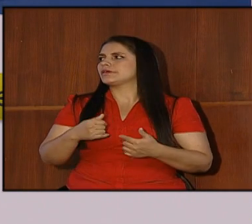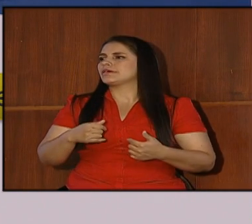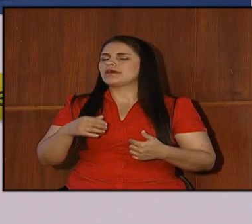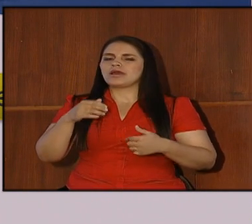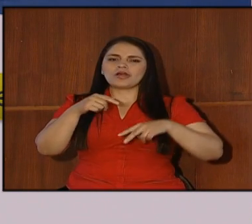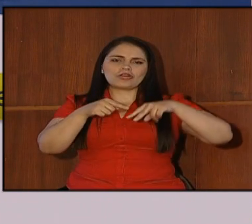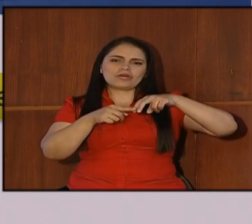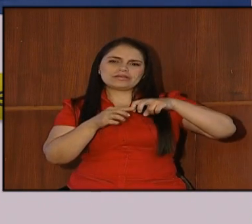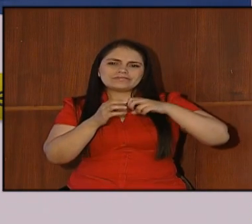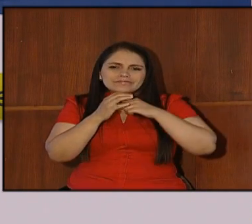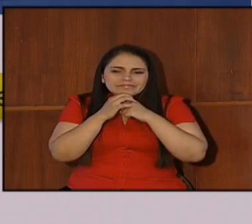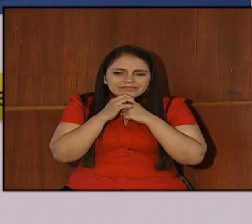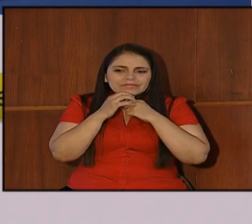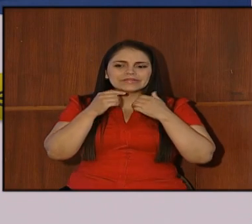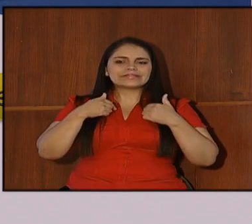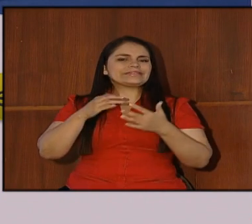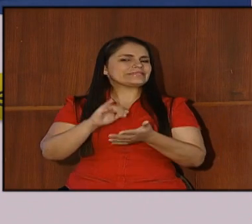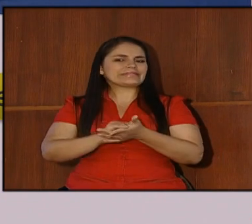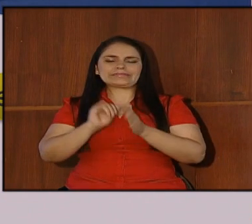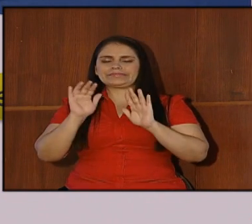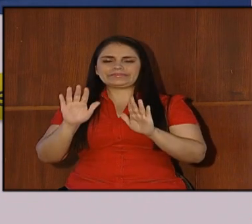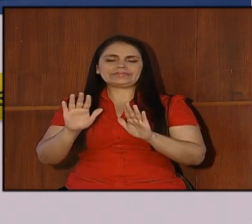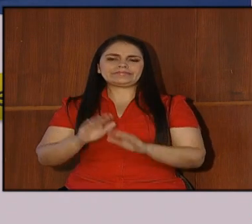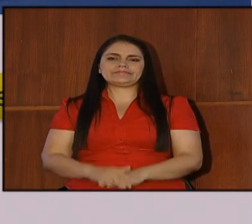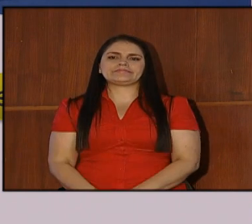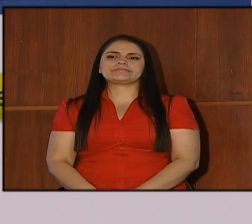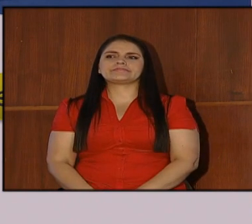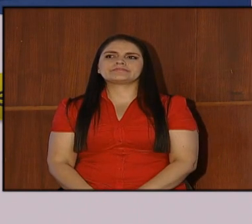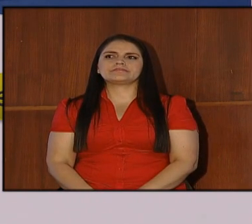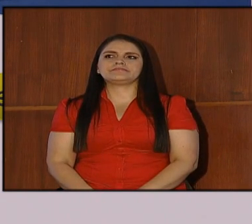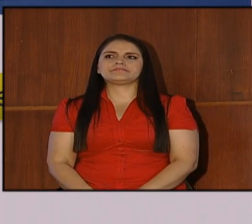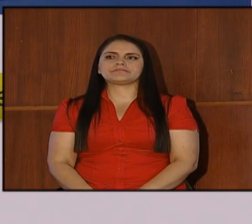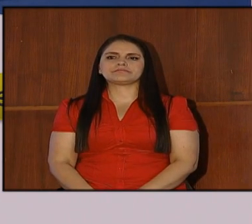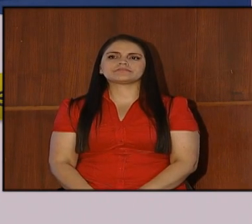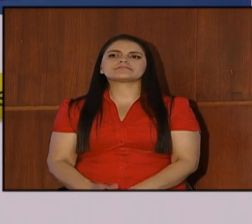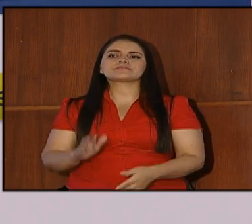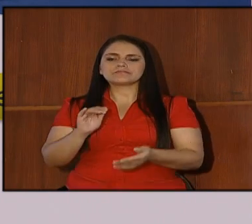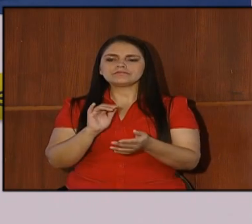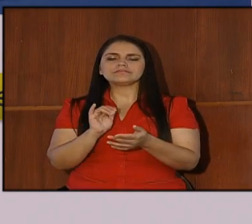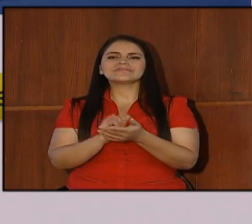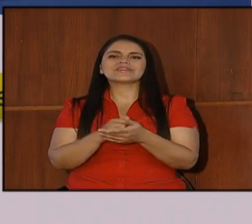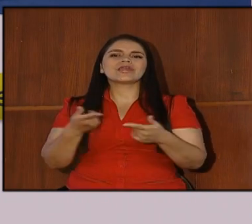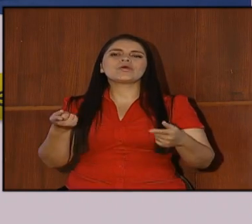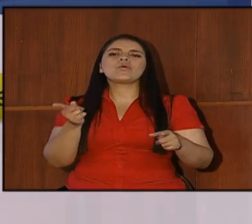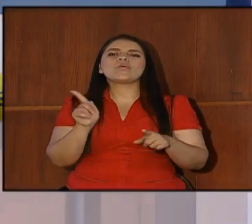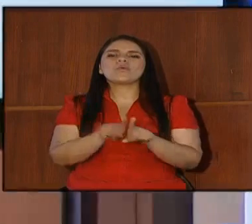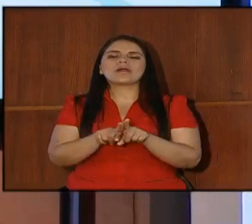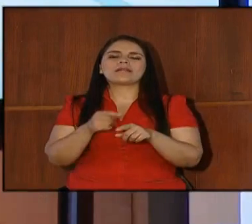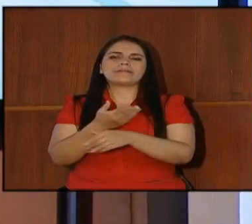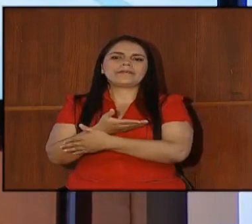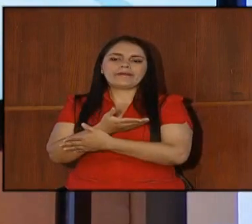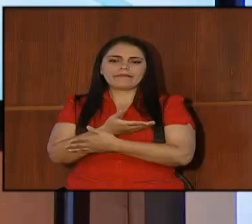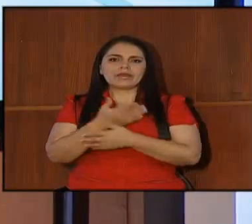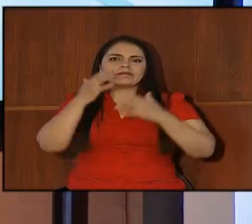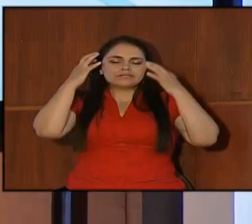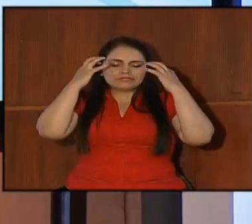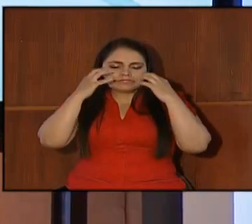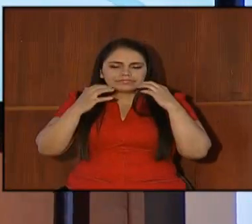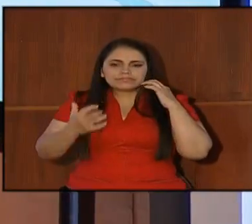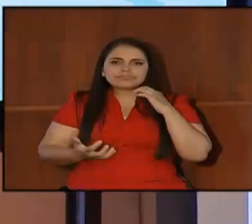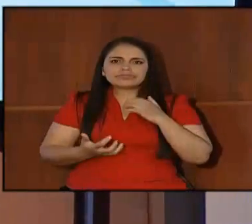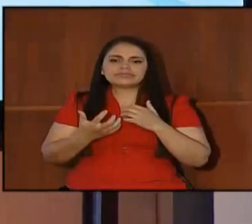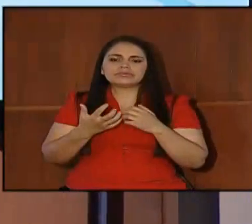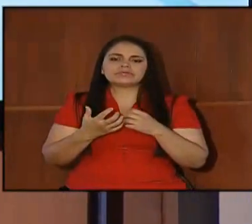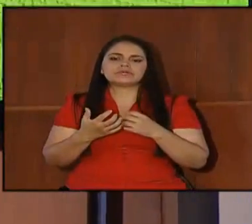Tenemos un cólico, ¿sí? Todo ese tipo de cosas hacen que nuestras extremidades se acerquen más al cuerpo. Entonces